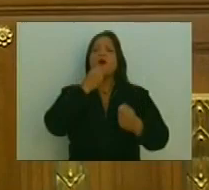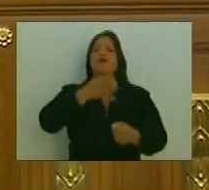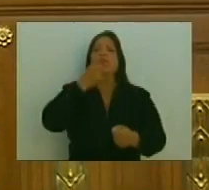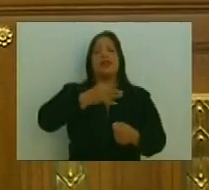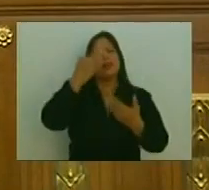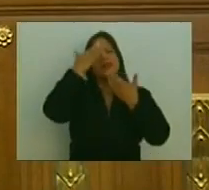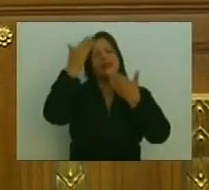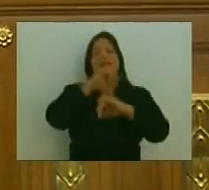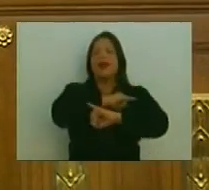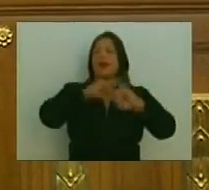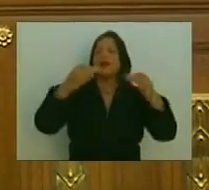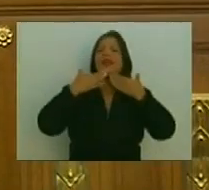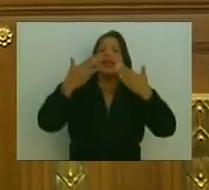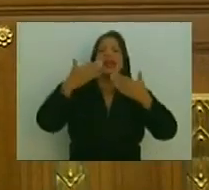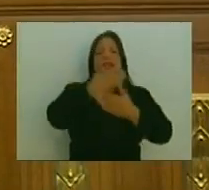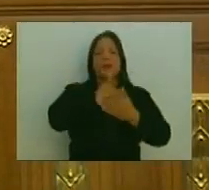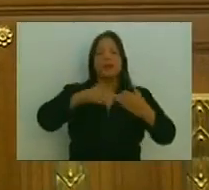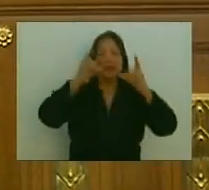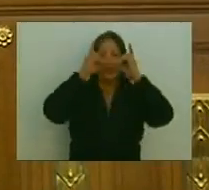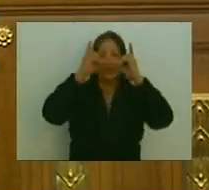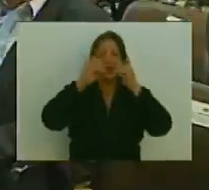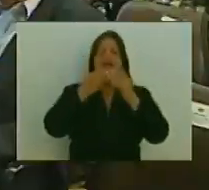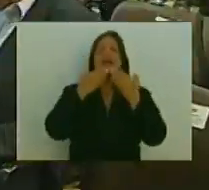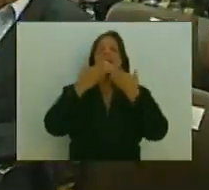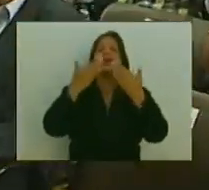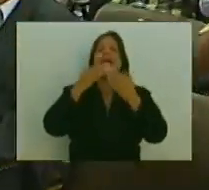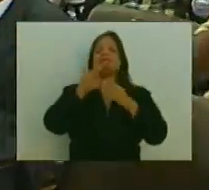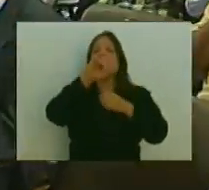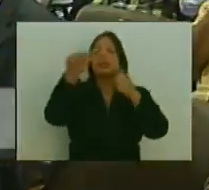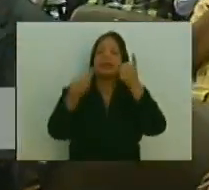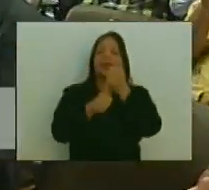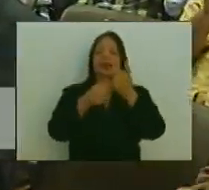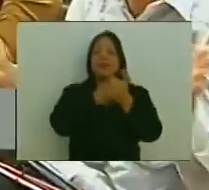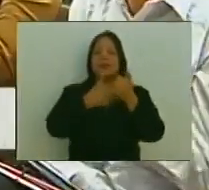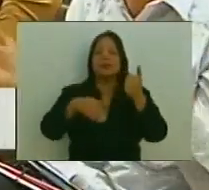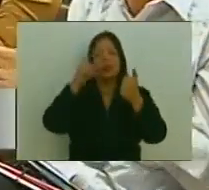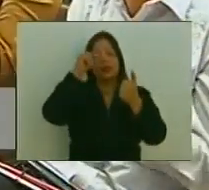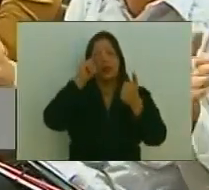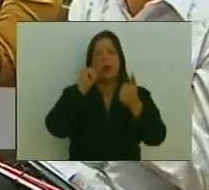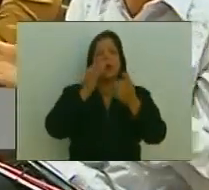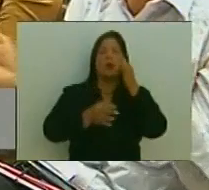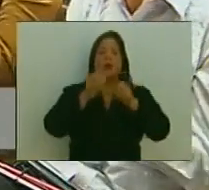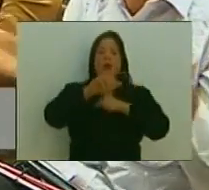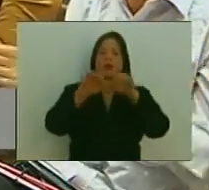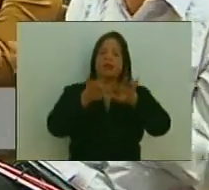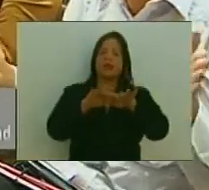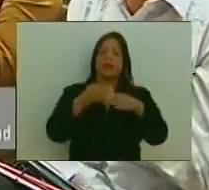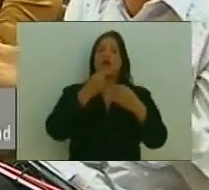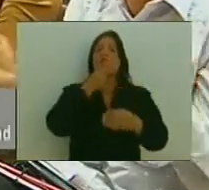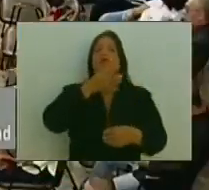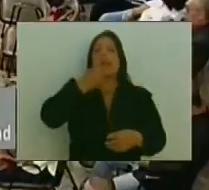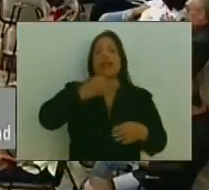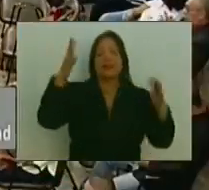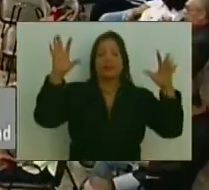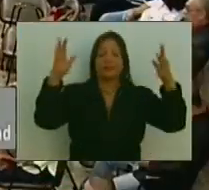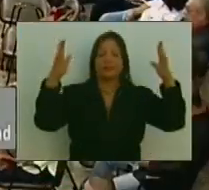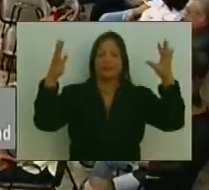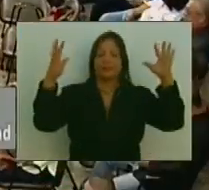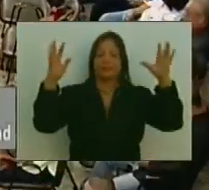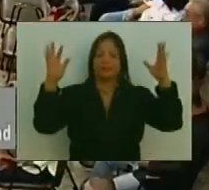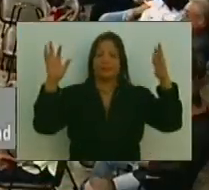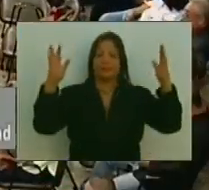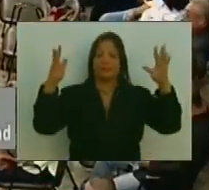tardes. Gracias, ciudadana presidenta, gracias, ciudadana vicepresidenta, secretario y subsecretario. Muy buenas tardes.